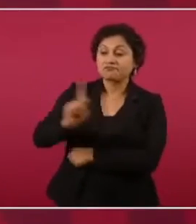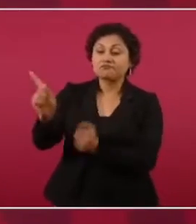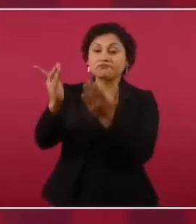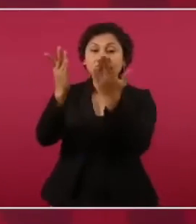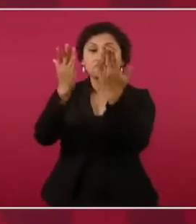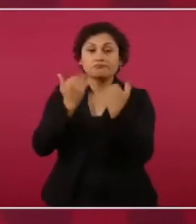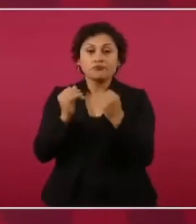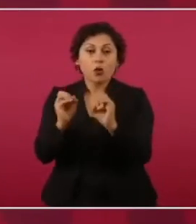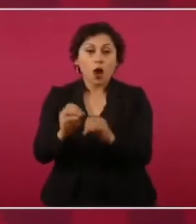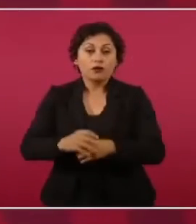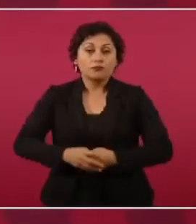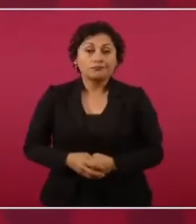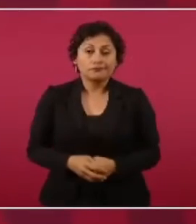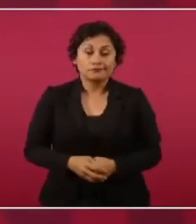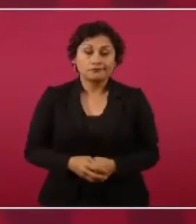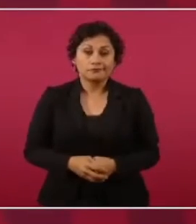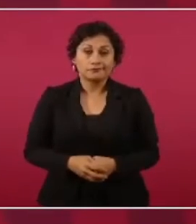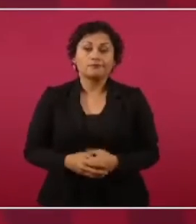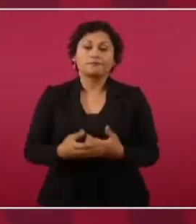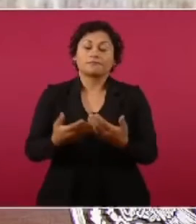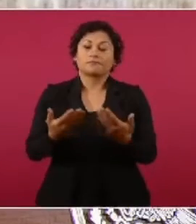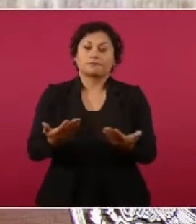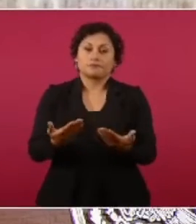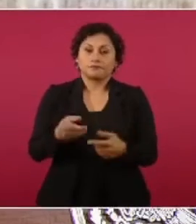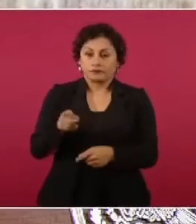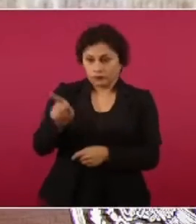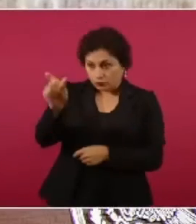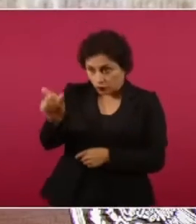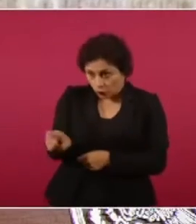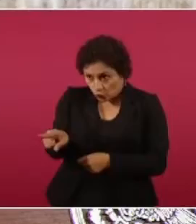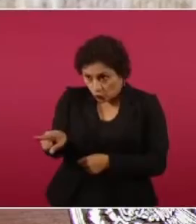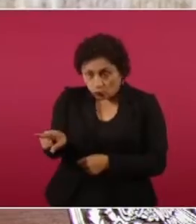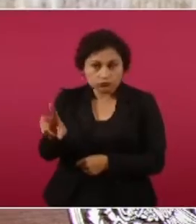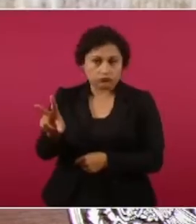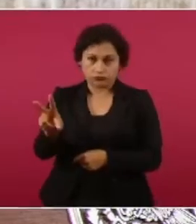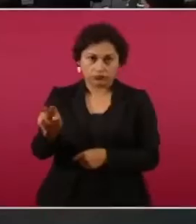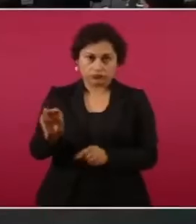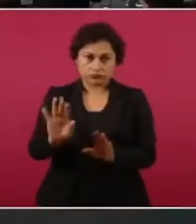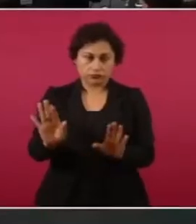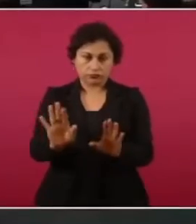en el periódico, que no tiene que ver contigo, pues, pero es